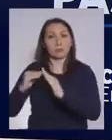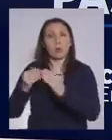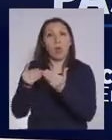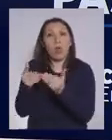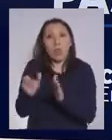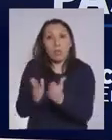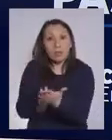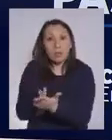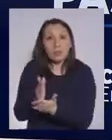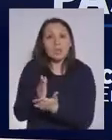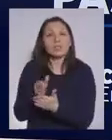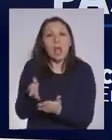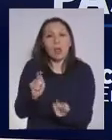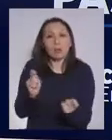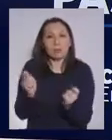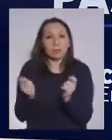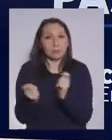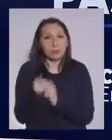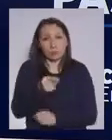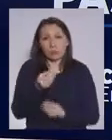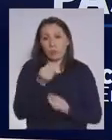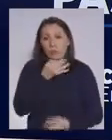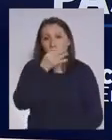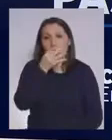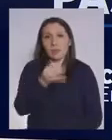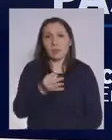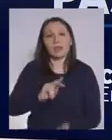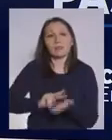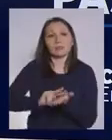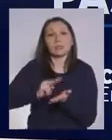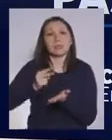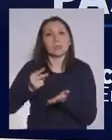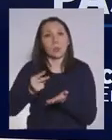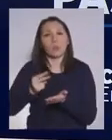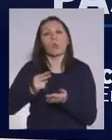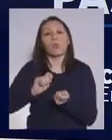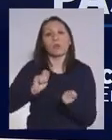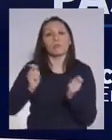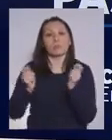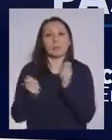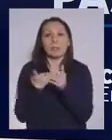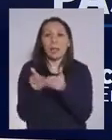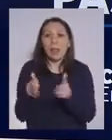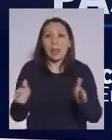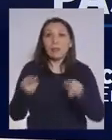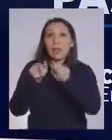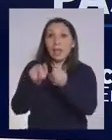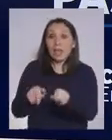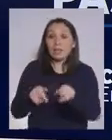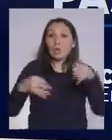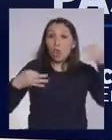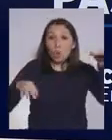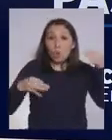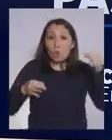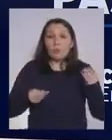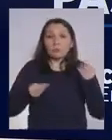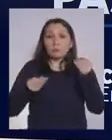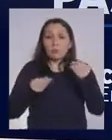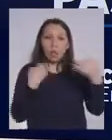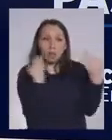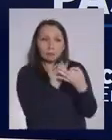que estén pasando como tú usted muy bien lo señalaba a la etapa de transición de manera de que este documento sirva